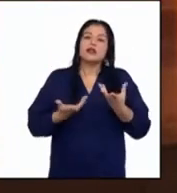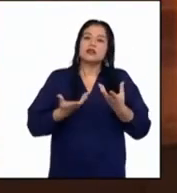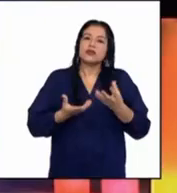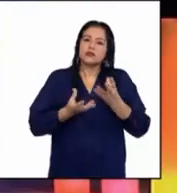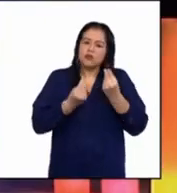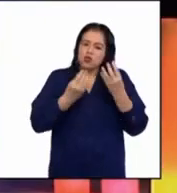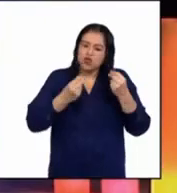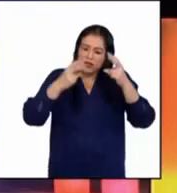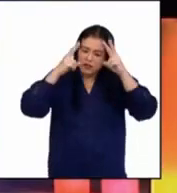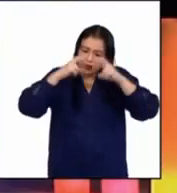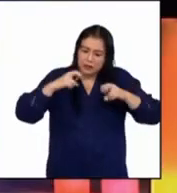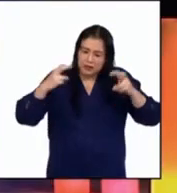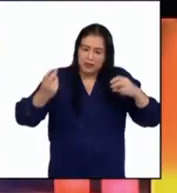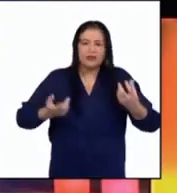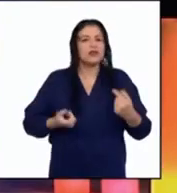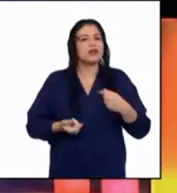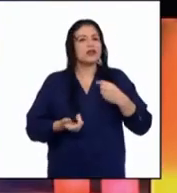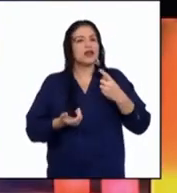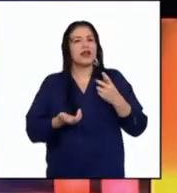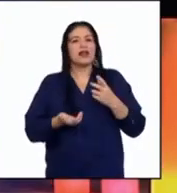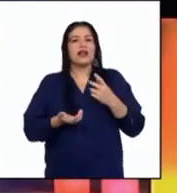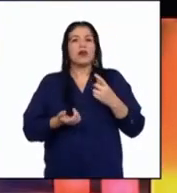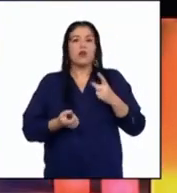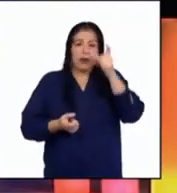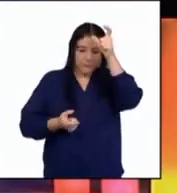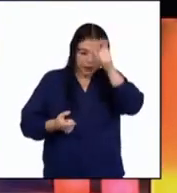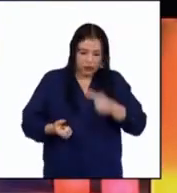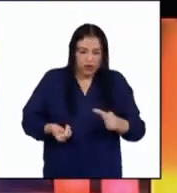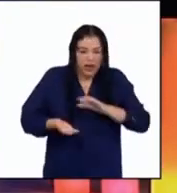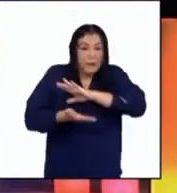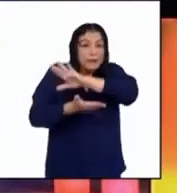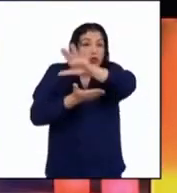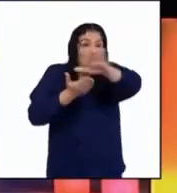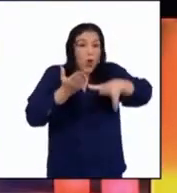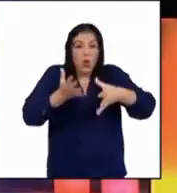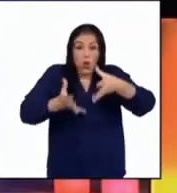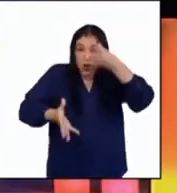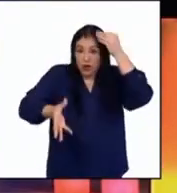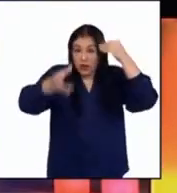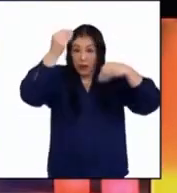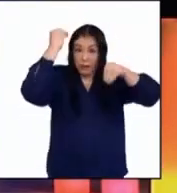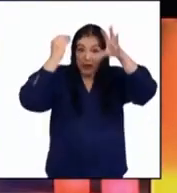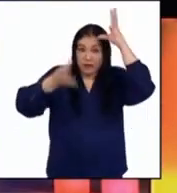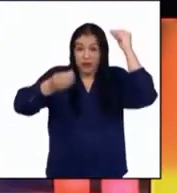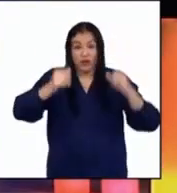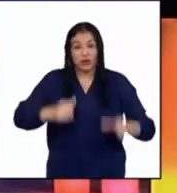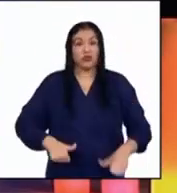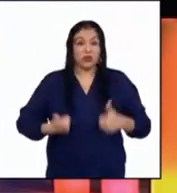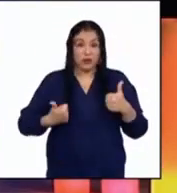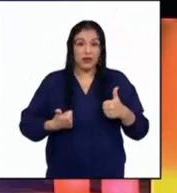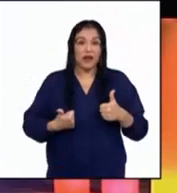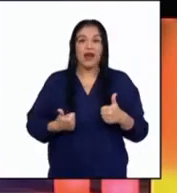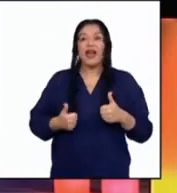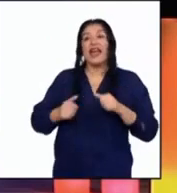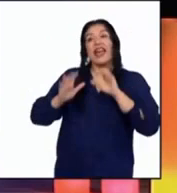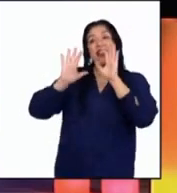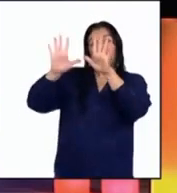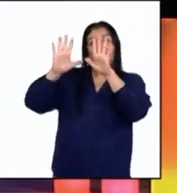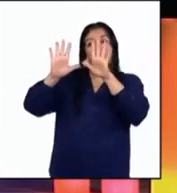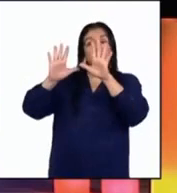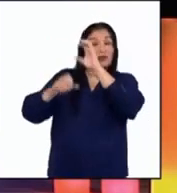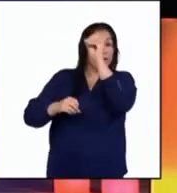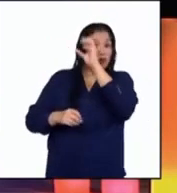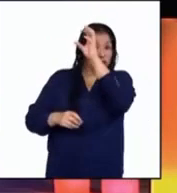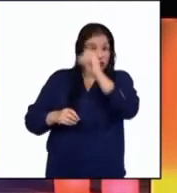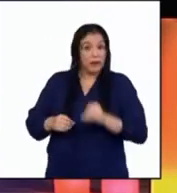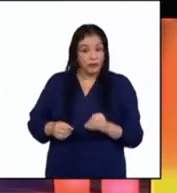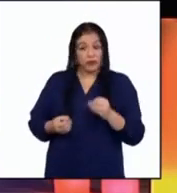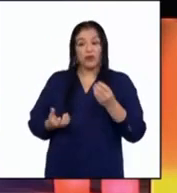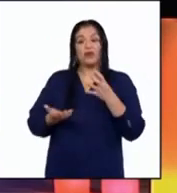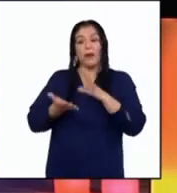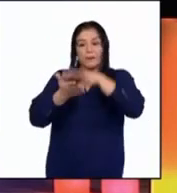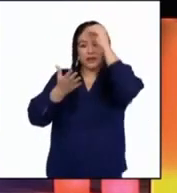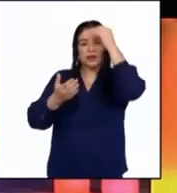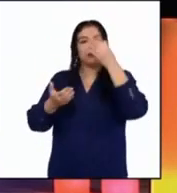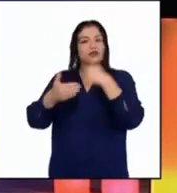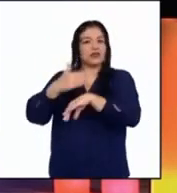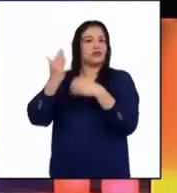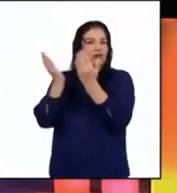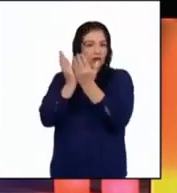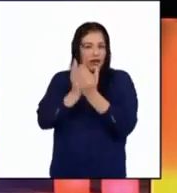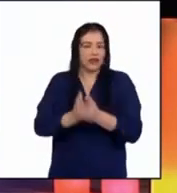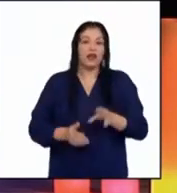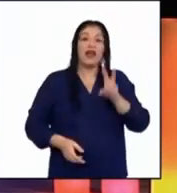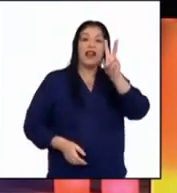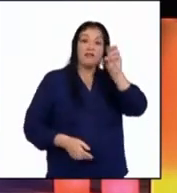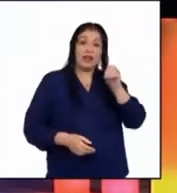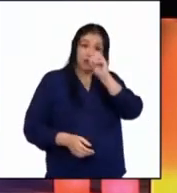estudios que de todo lo que nosotros hemos aprendido en nuestra vida, el 10% de las cosas las hemos aprendido en un aula. El 20% de las cosas las